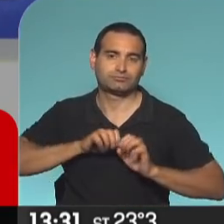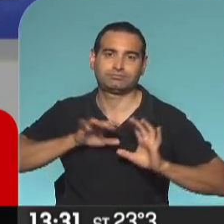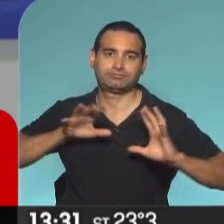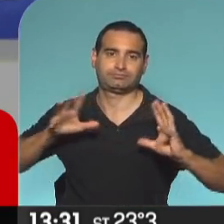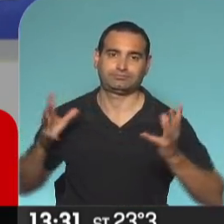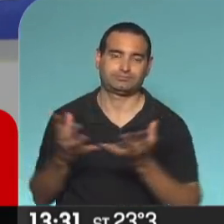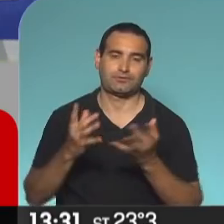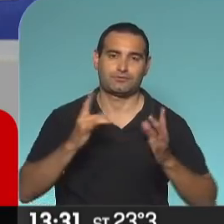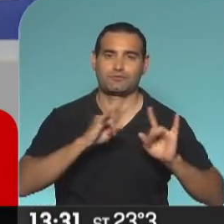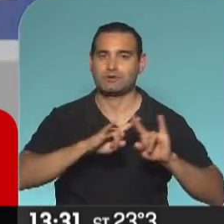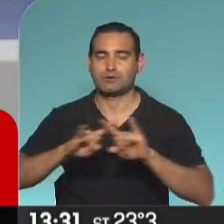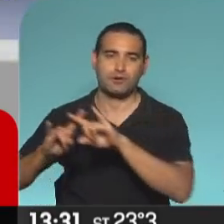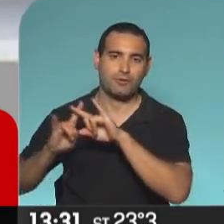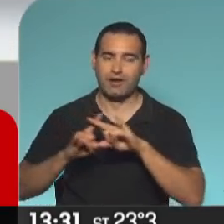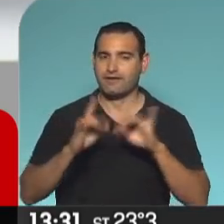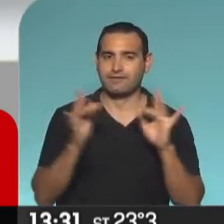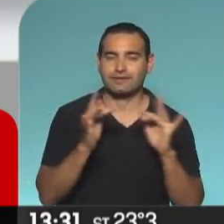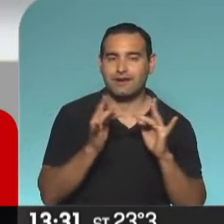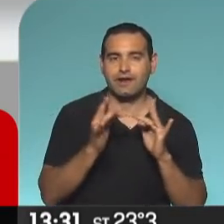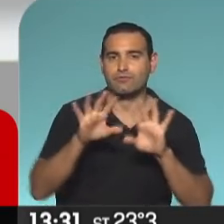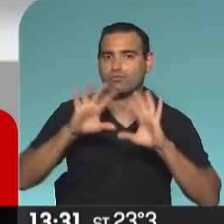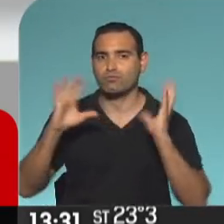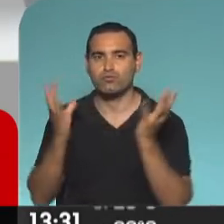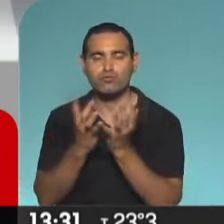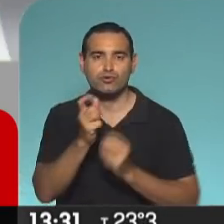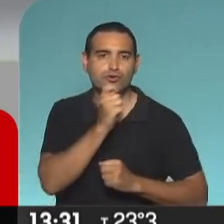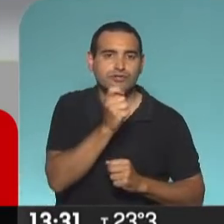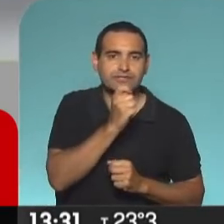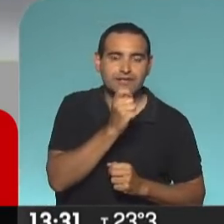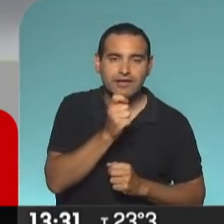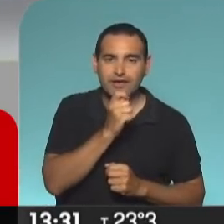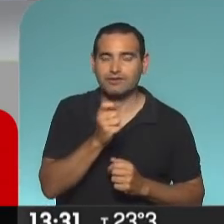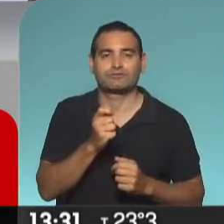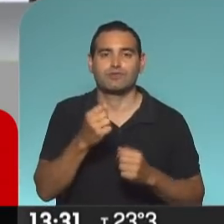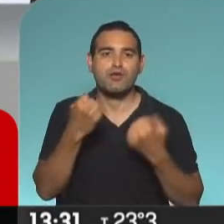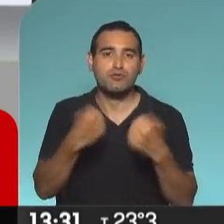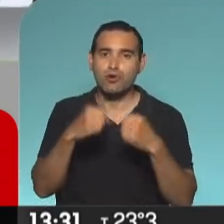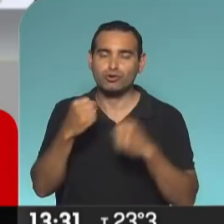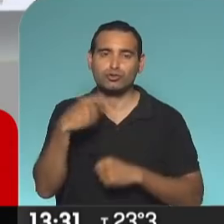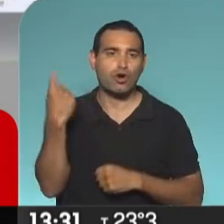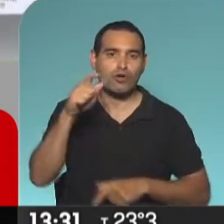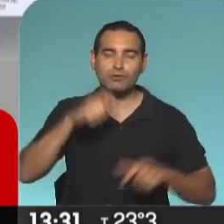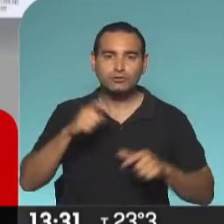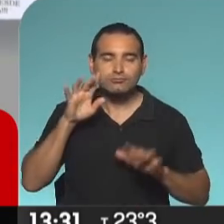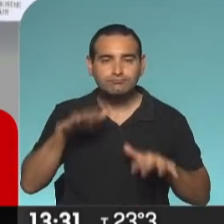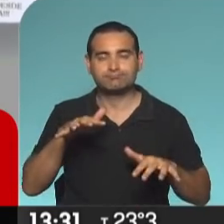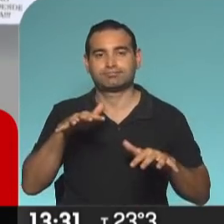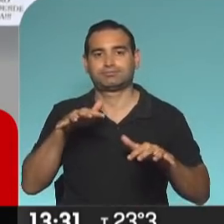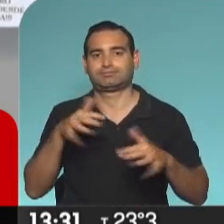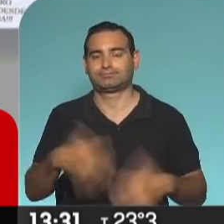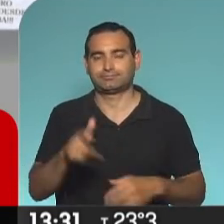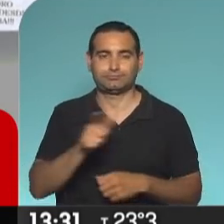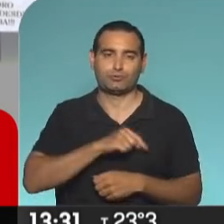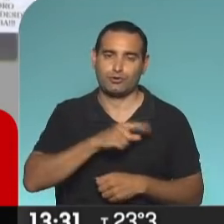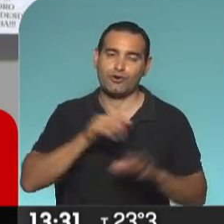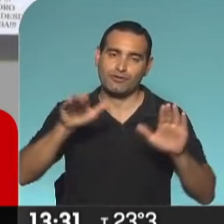todos los portales del mundo, en todas las principales figuras de los distintos deportes en el mundo que están despidiendo